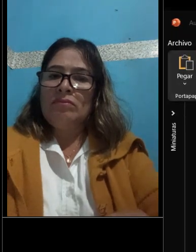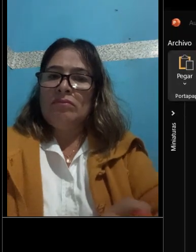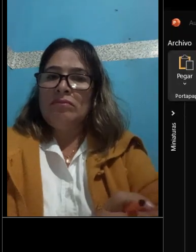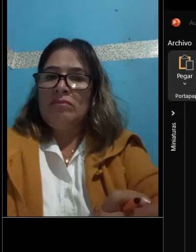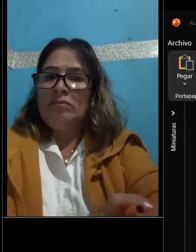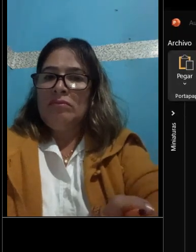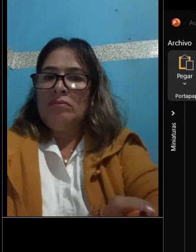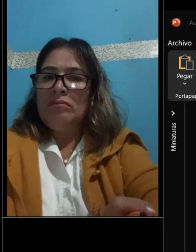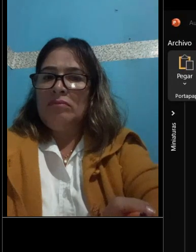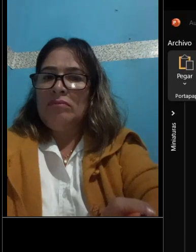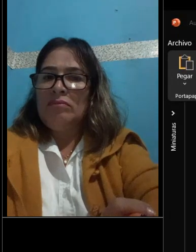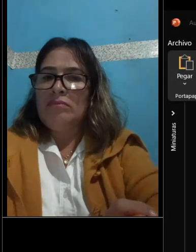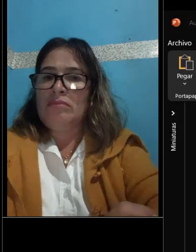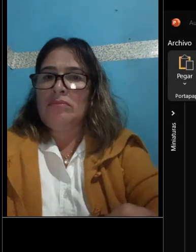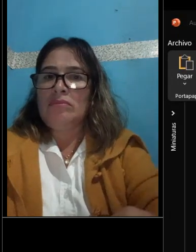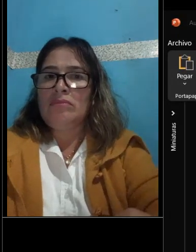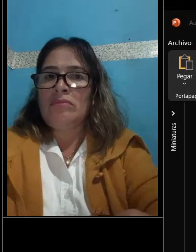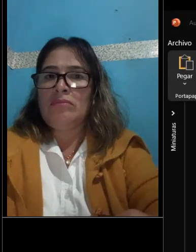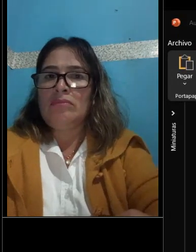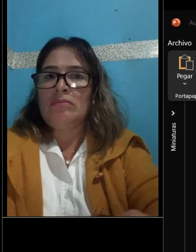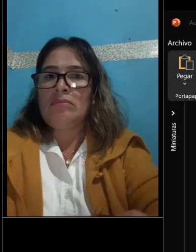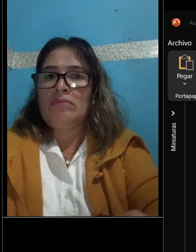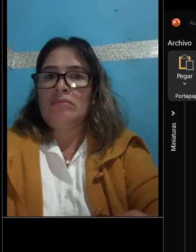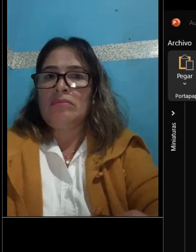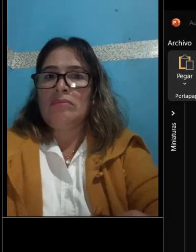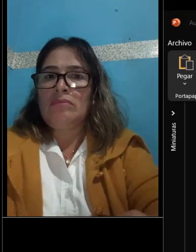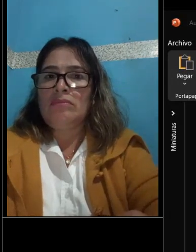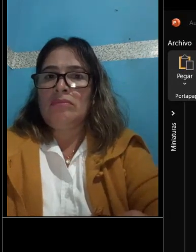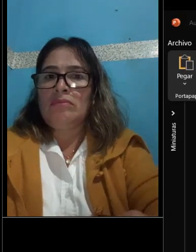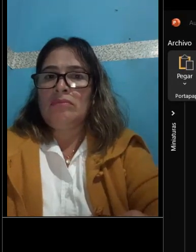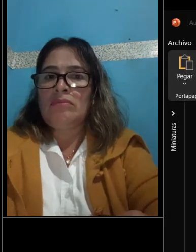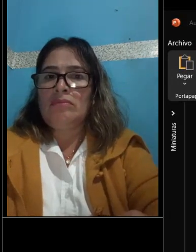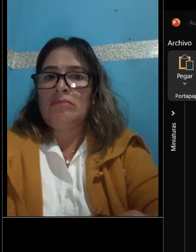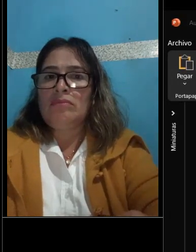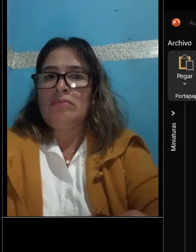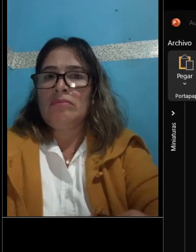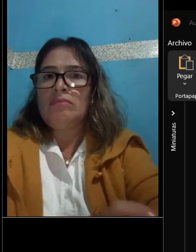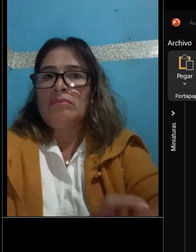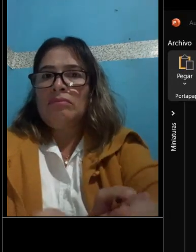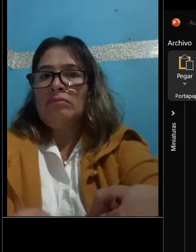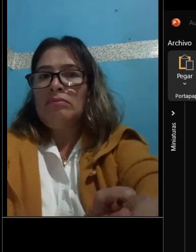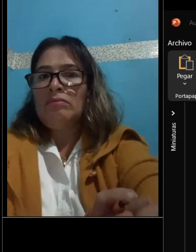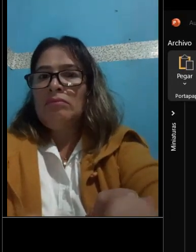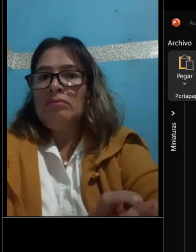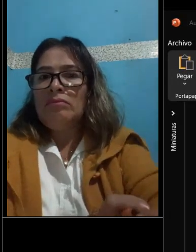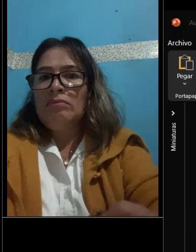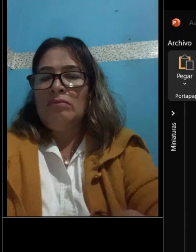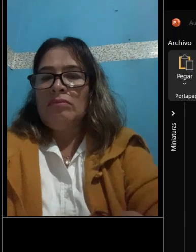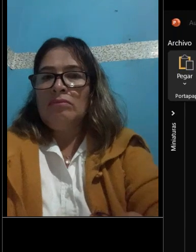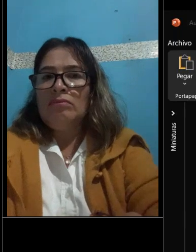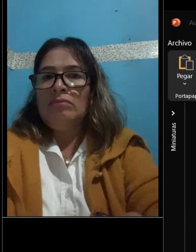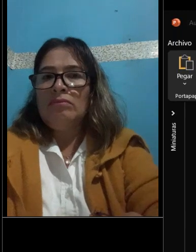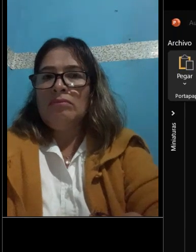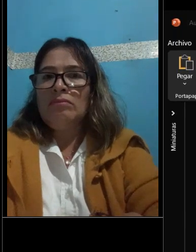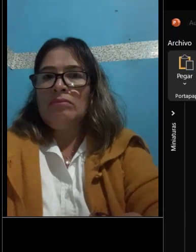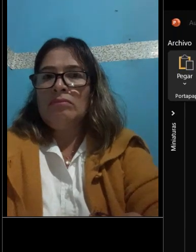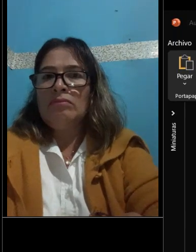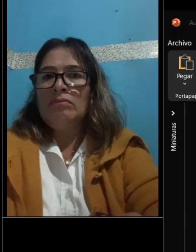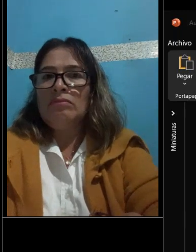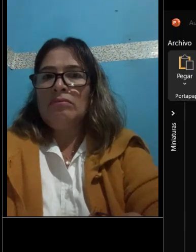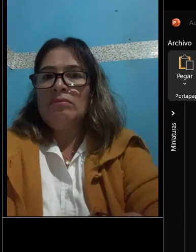escribir. O muchas veces, si tienen acceso a una escuela, no fueron incluidos como tal. Y